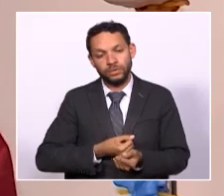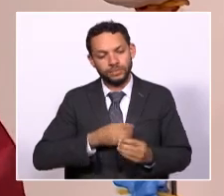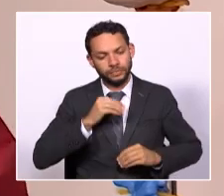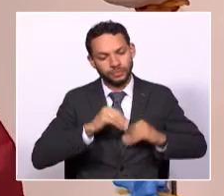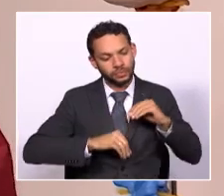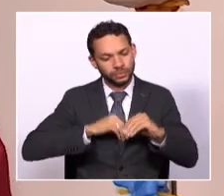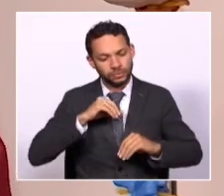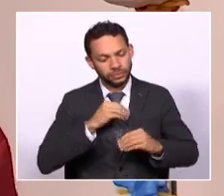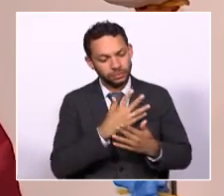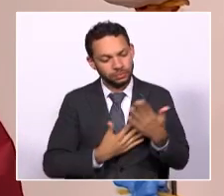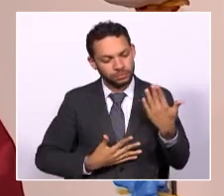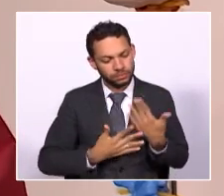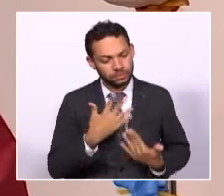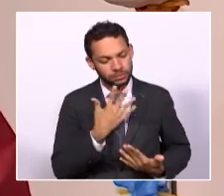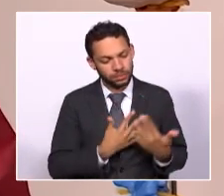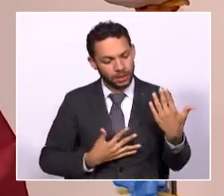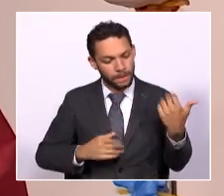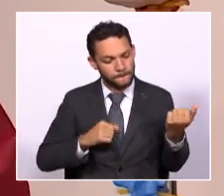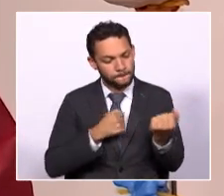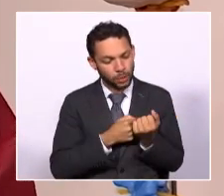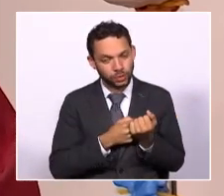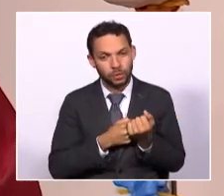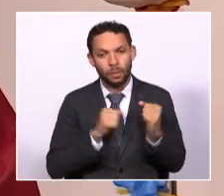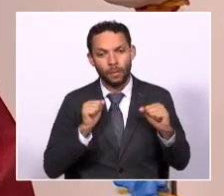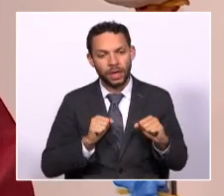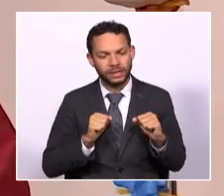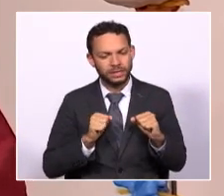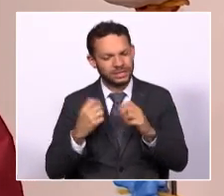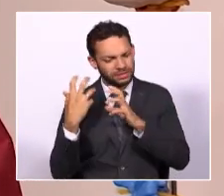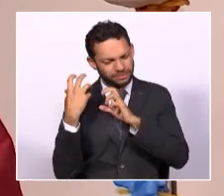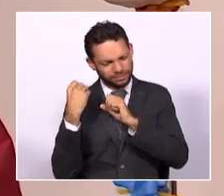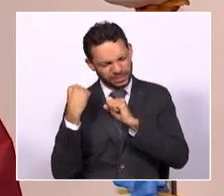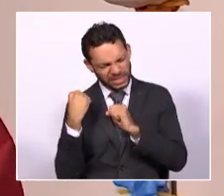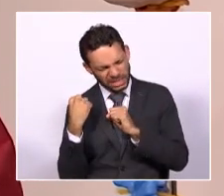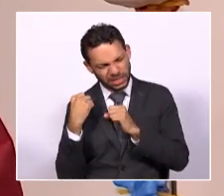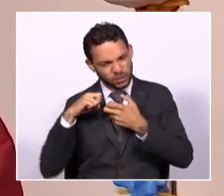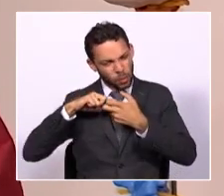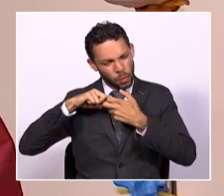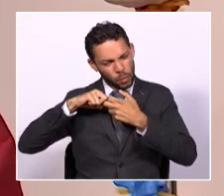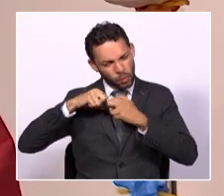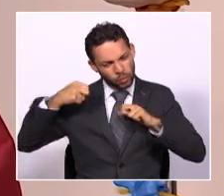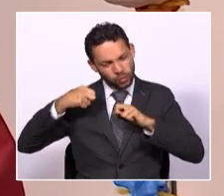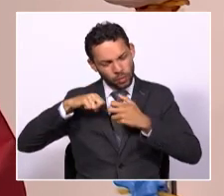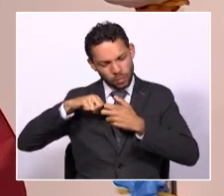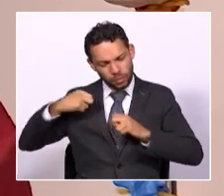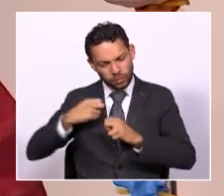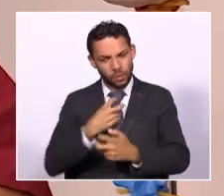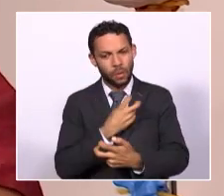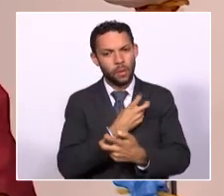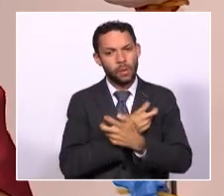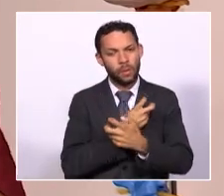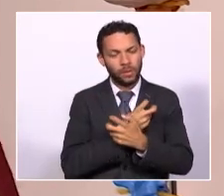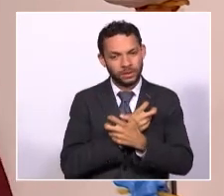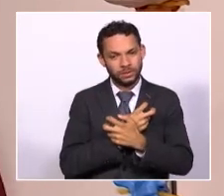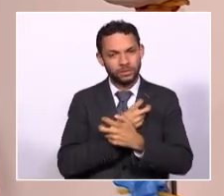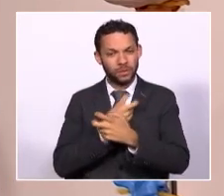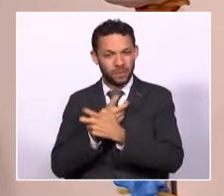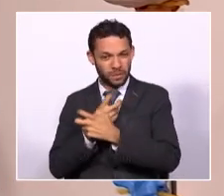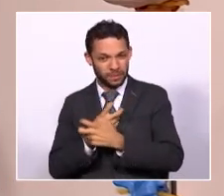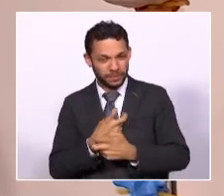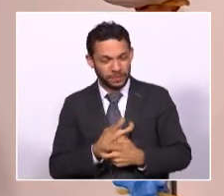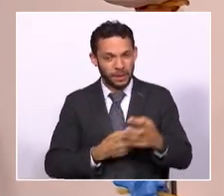manual que permite no solamente la liberación de las tensiones osteoarticulares, sino que además a través